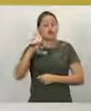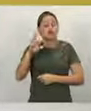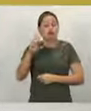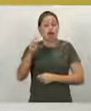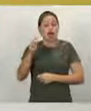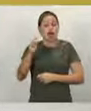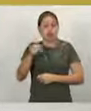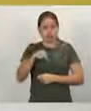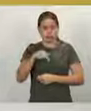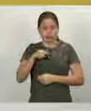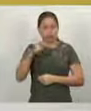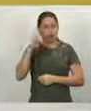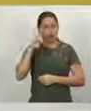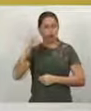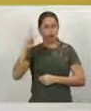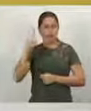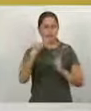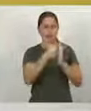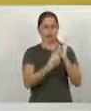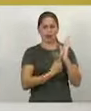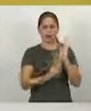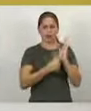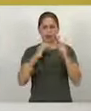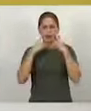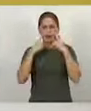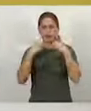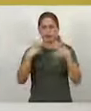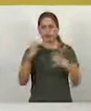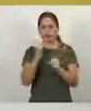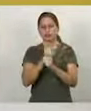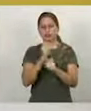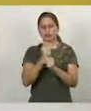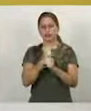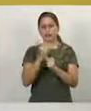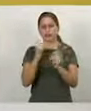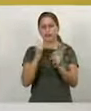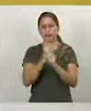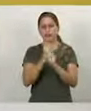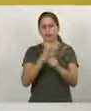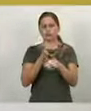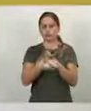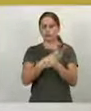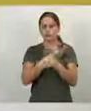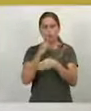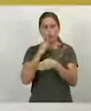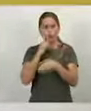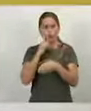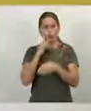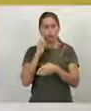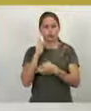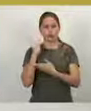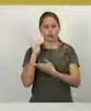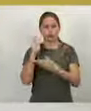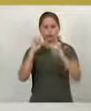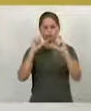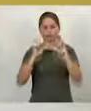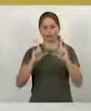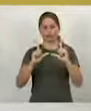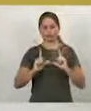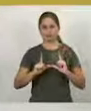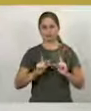Recordemos aspectos importantes que trabajamos en el encuentro anterior. Observen las